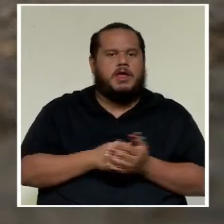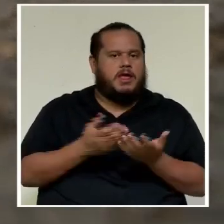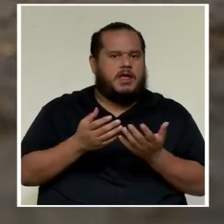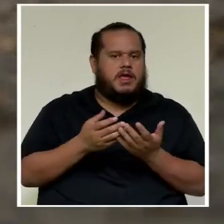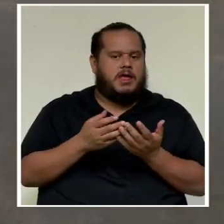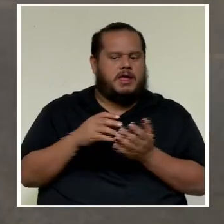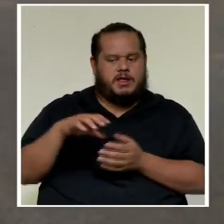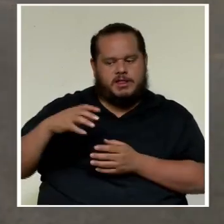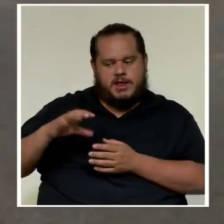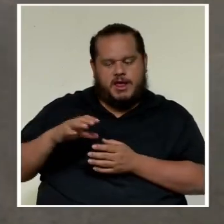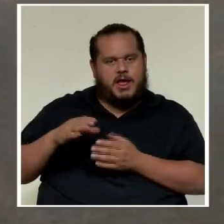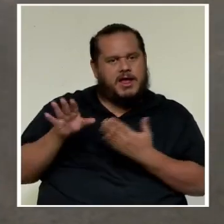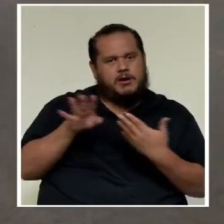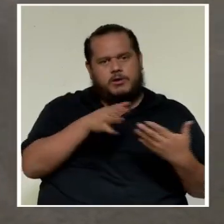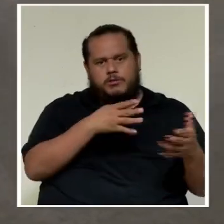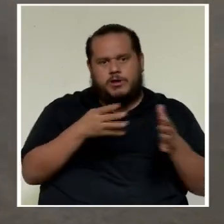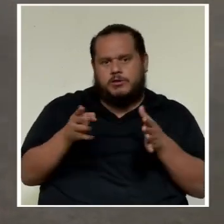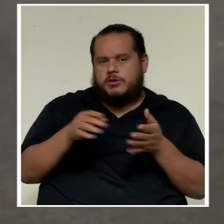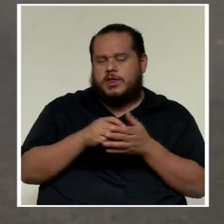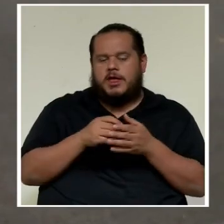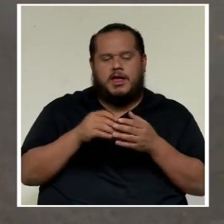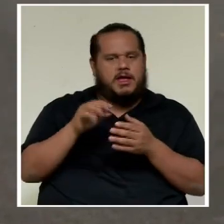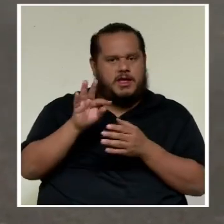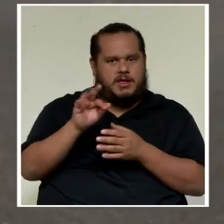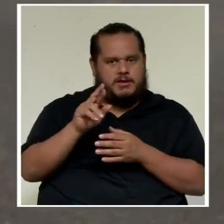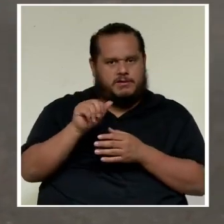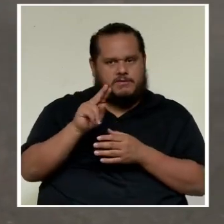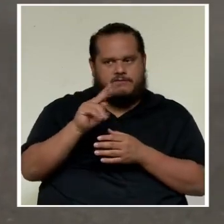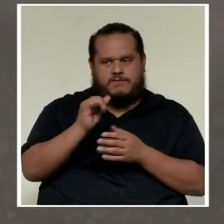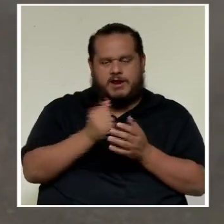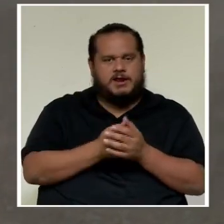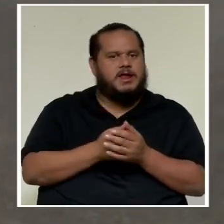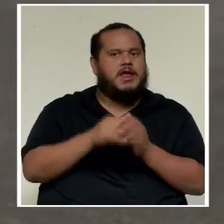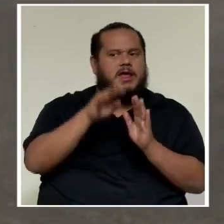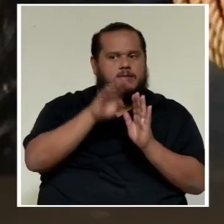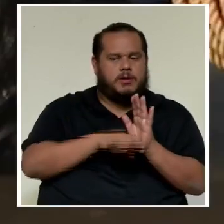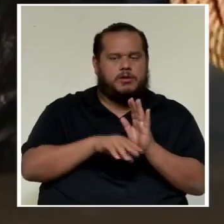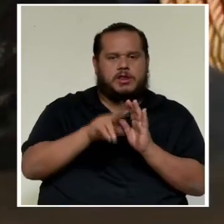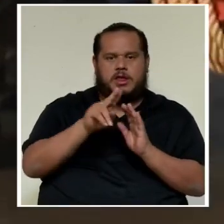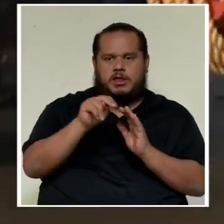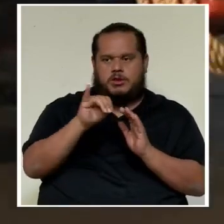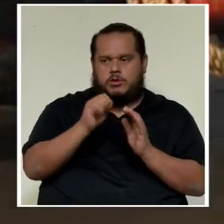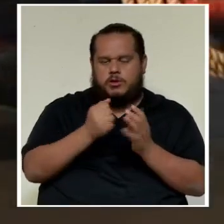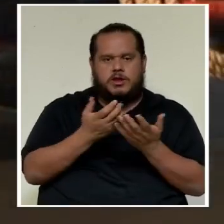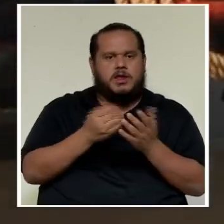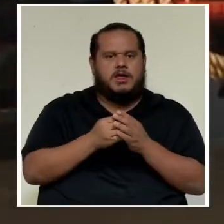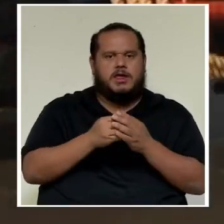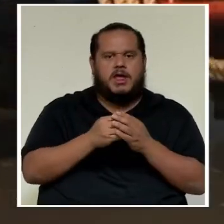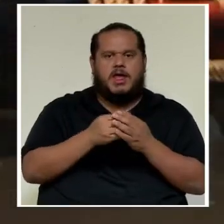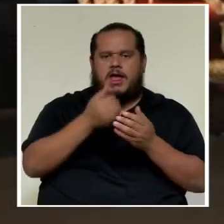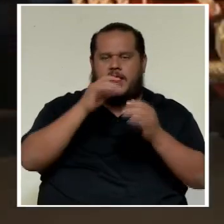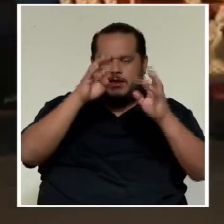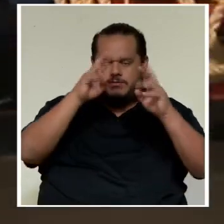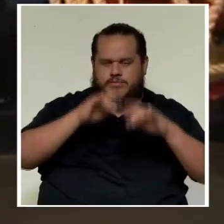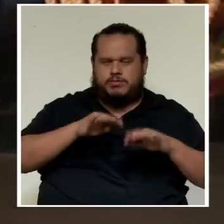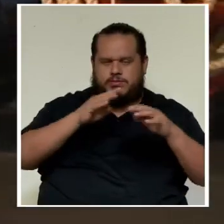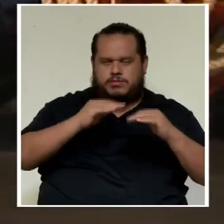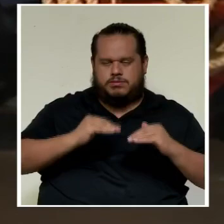violentos vientos de la tormenta Franklin, supuestamente menos intensa que Eunice, dañaron construcciones e inundaron carreteras.